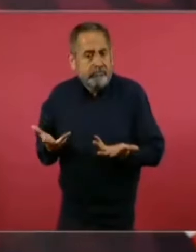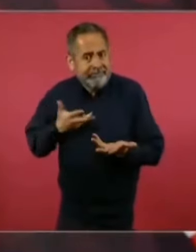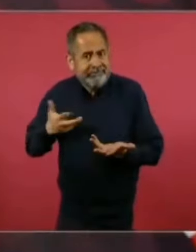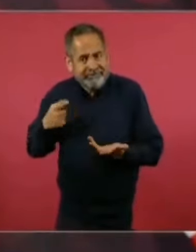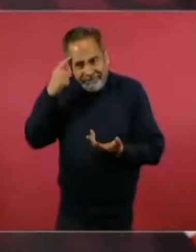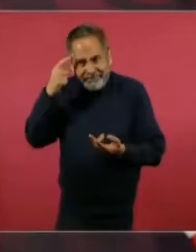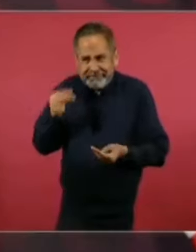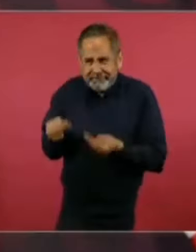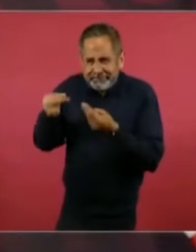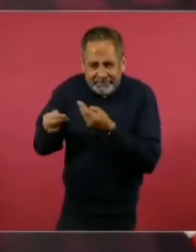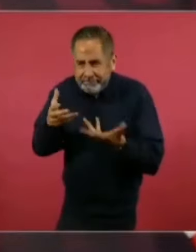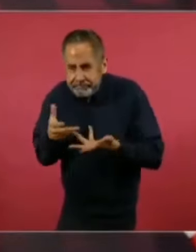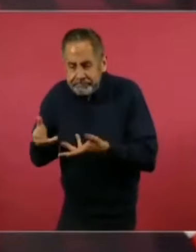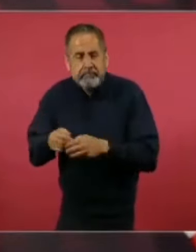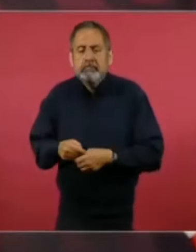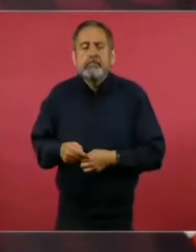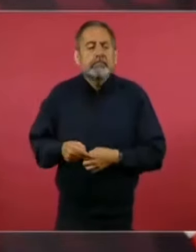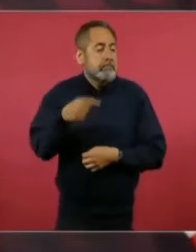Los tecnócratas